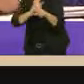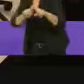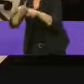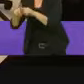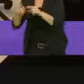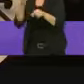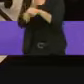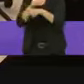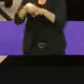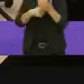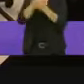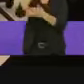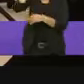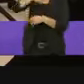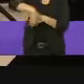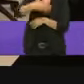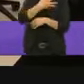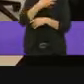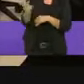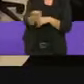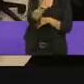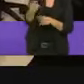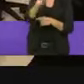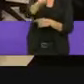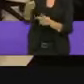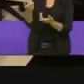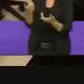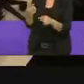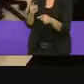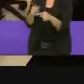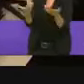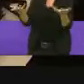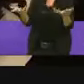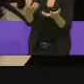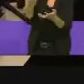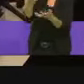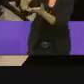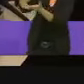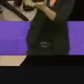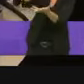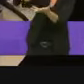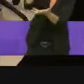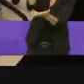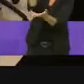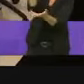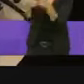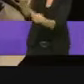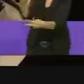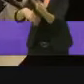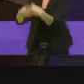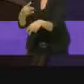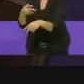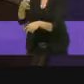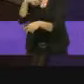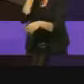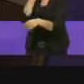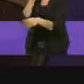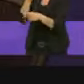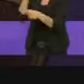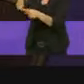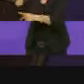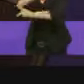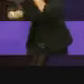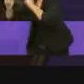que hoy tenemos en la Ciudad de México. La pregunta es ¿de dónde van a salir estos recursos? ¿Van a contratar deuda? ¿Van a pedir